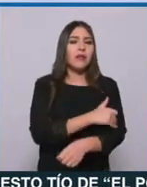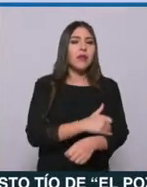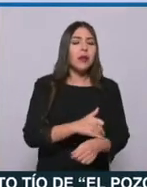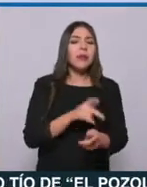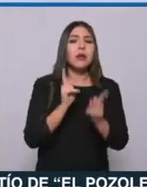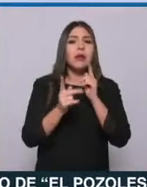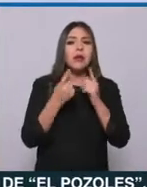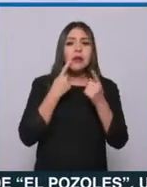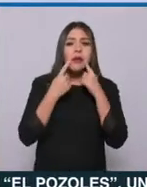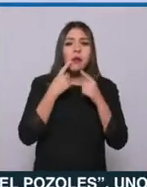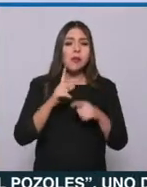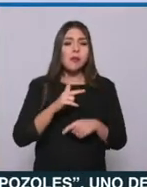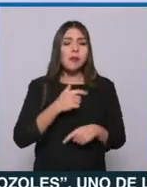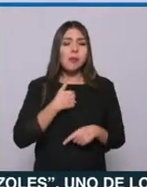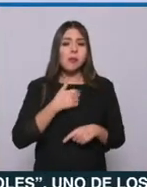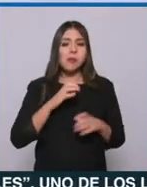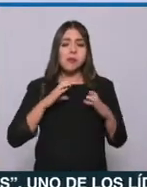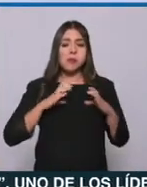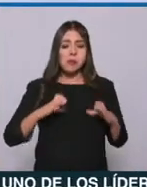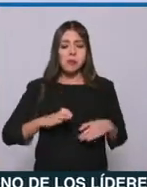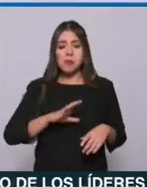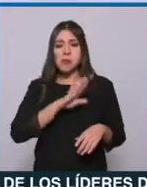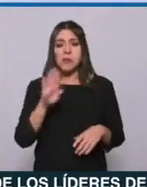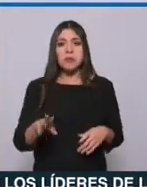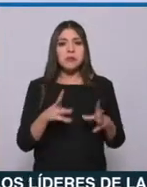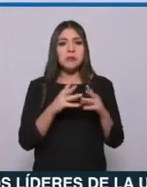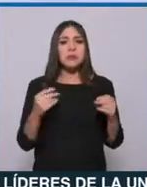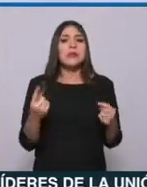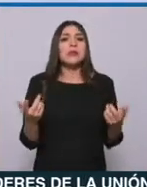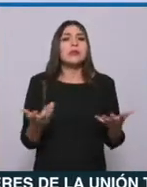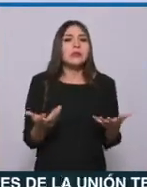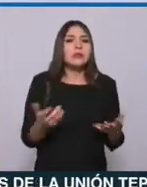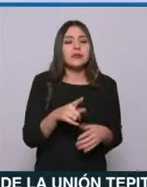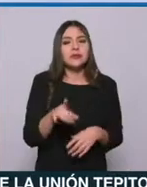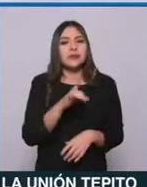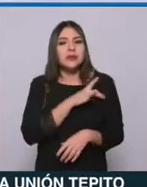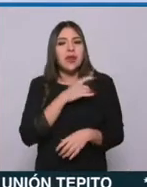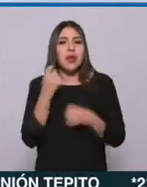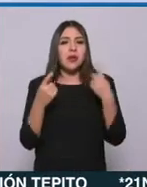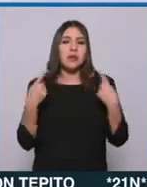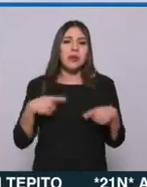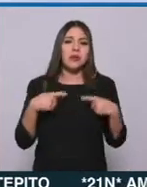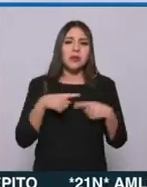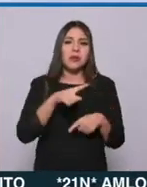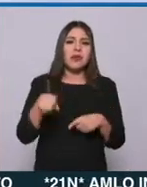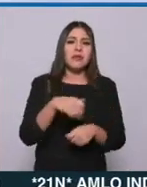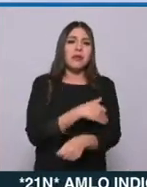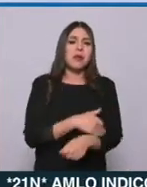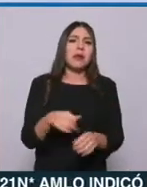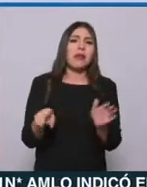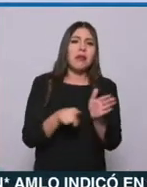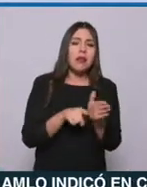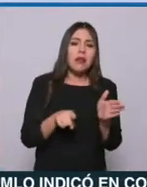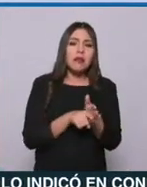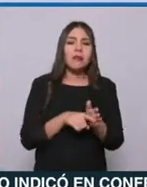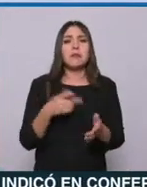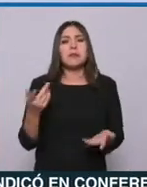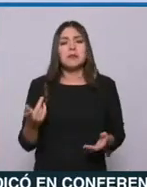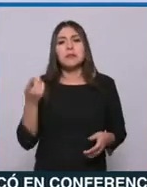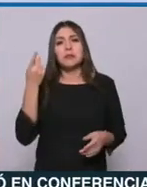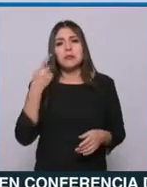qué van a hacer con nosotros cuando ya no estemos. Entonces, sí hay muchas negativas familiares, sin embargo también tenemos